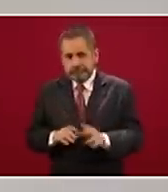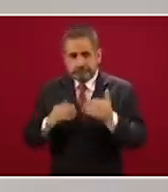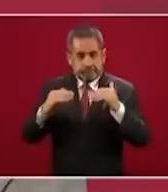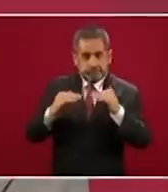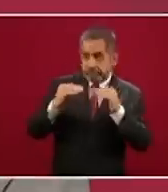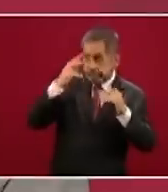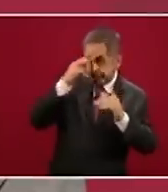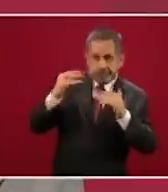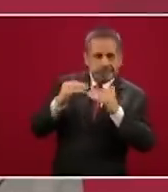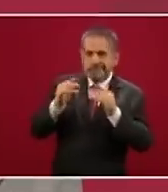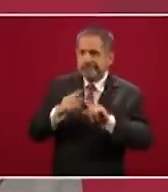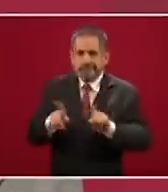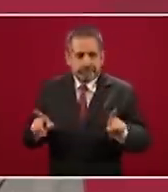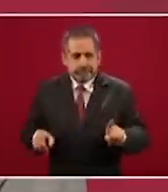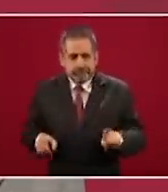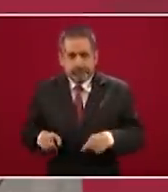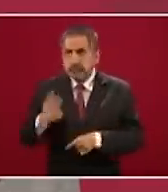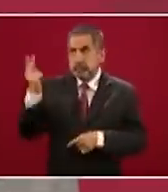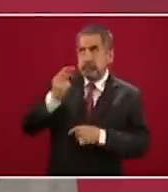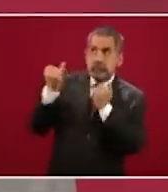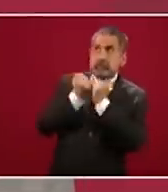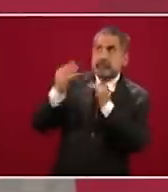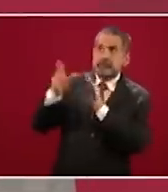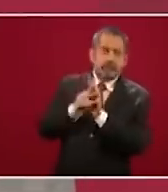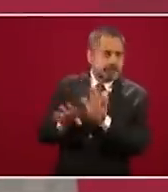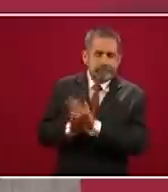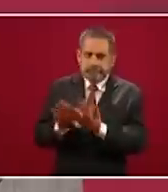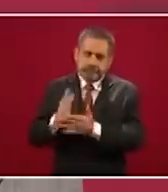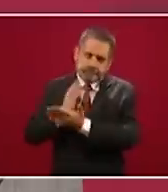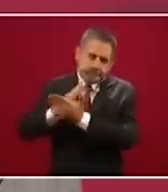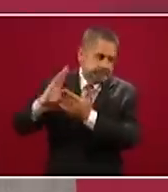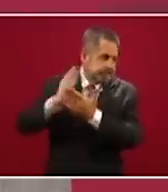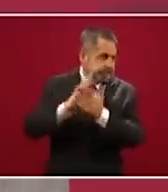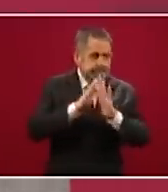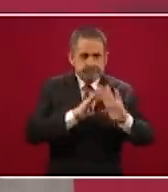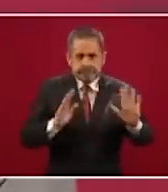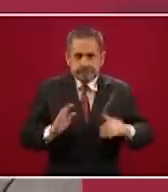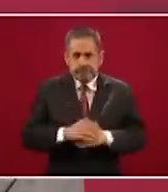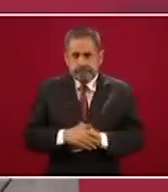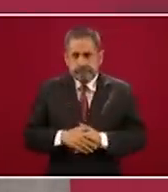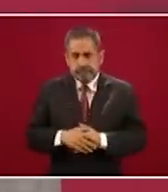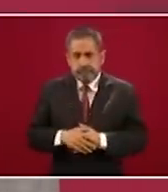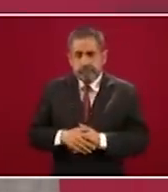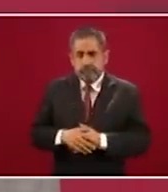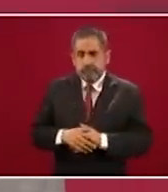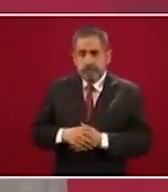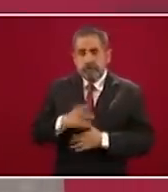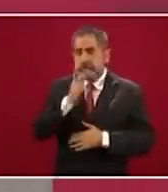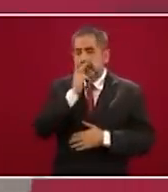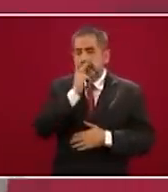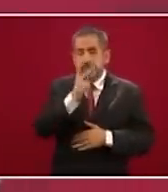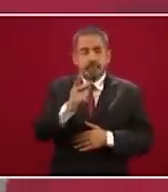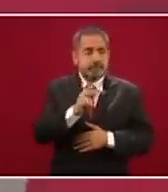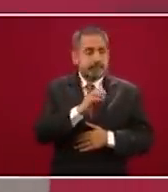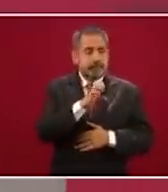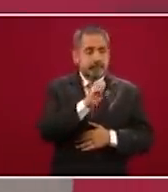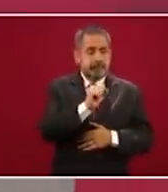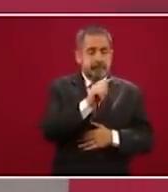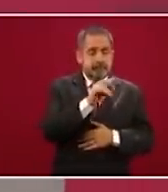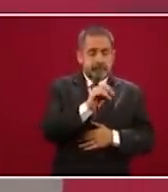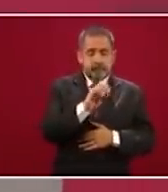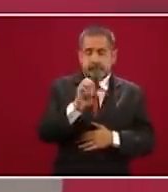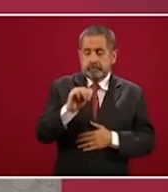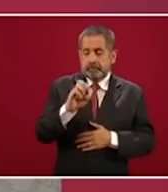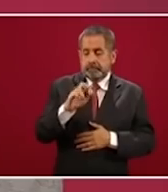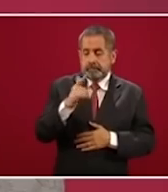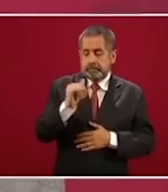México o si tuviéramos una necesidad semejante. La palabra estado de emergencia sanitaria